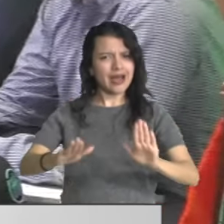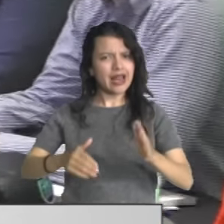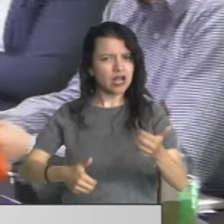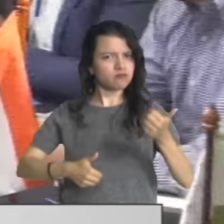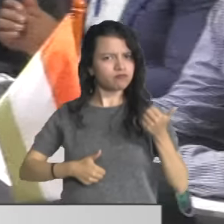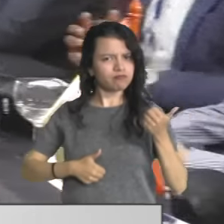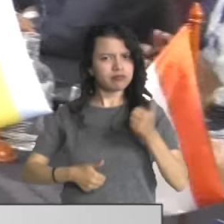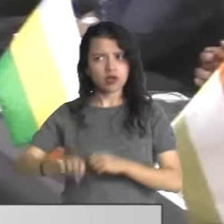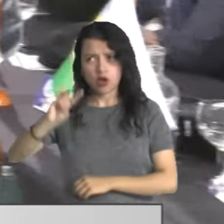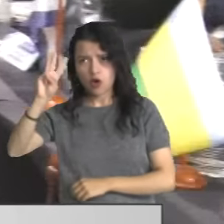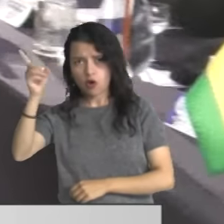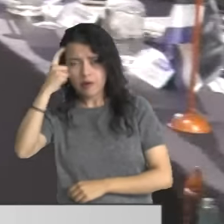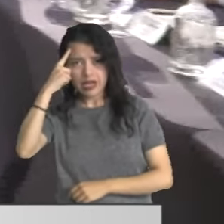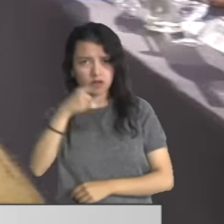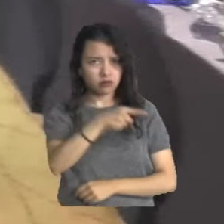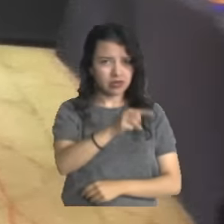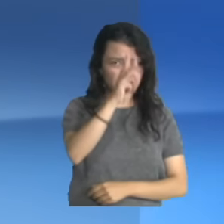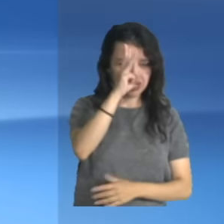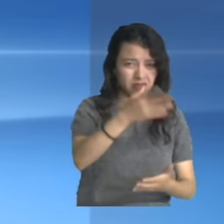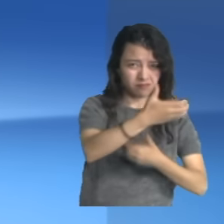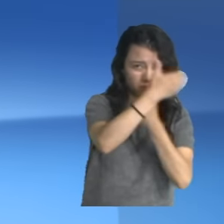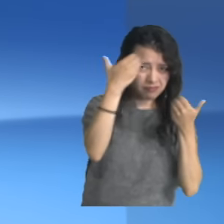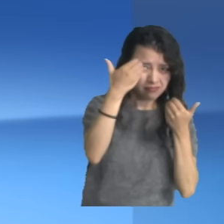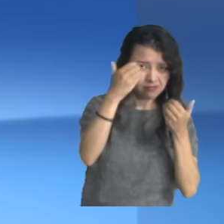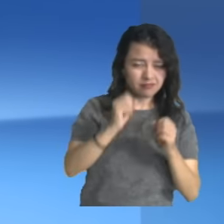anuncia el gobierno. Ya volvemos.